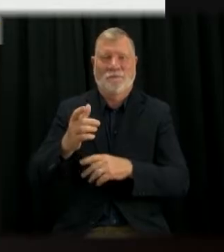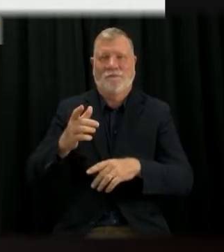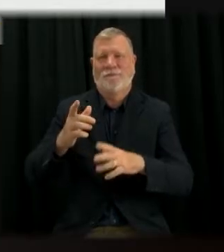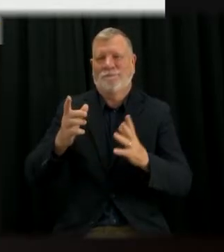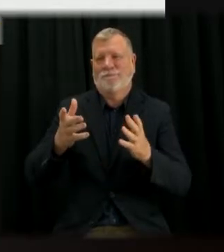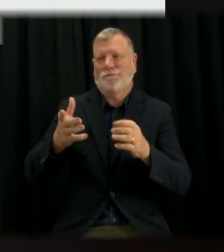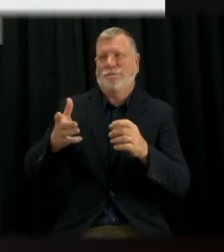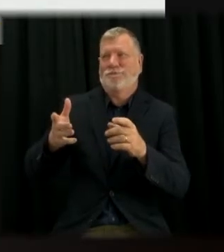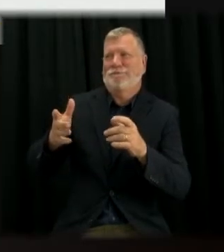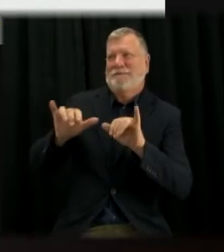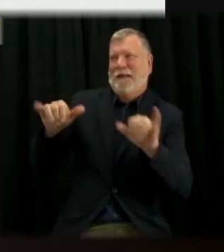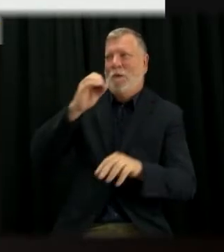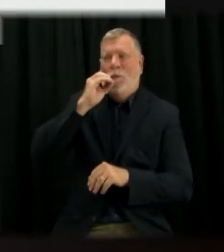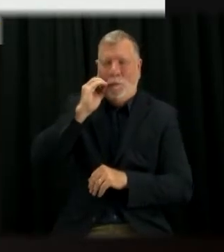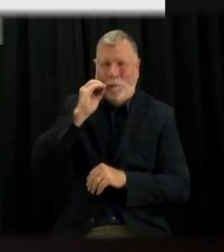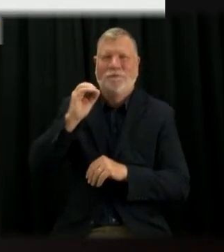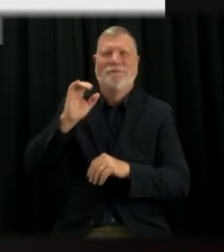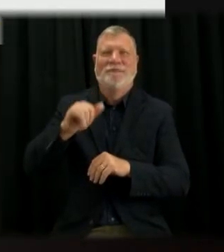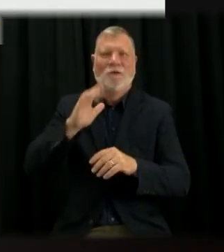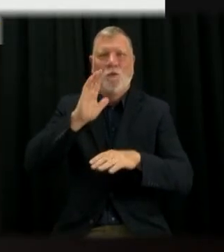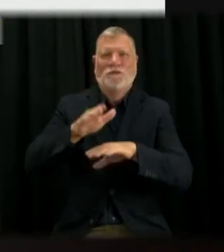cierre que